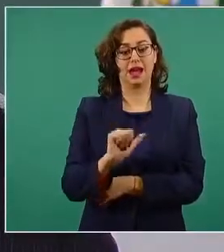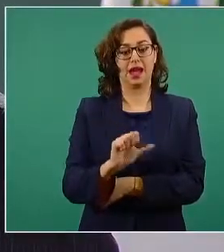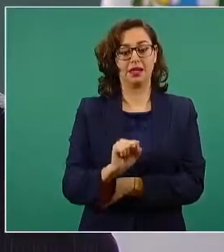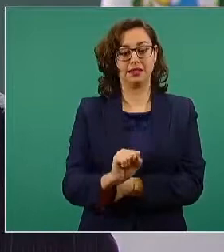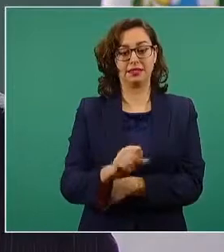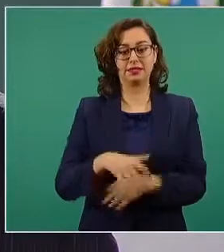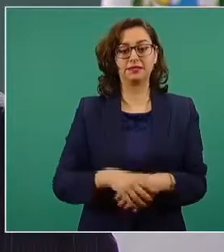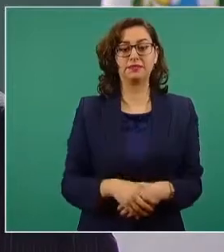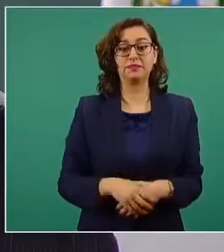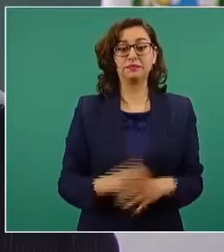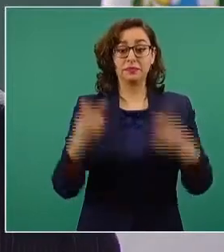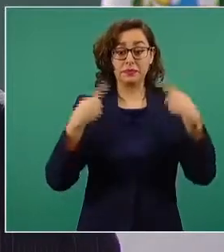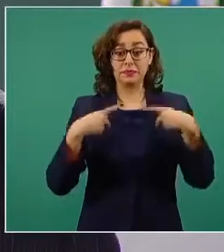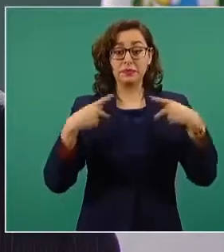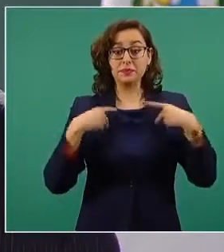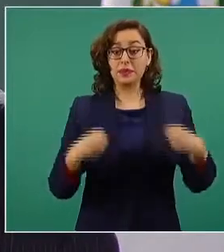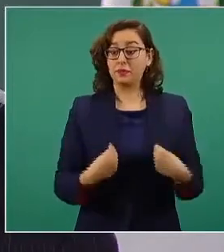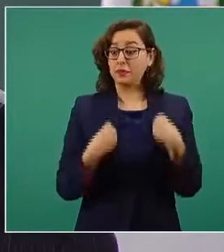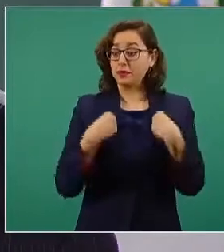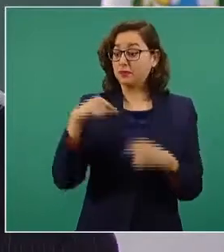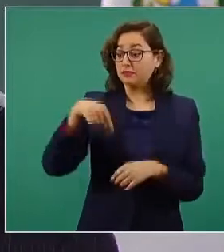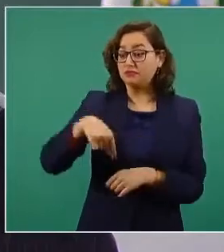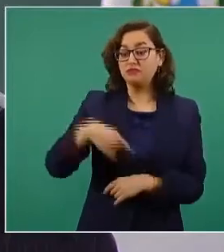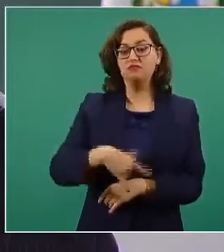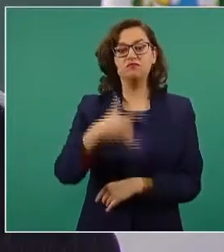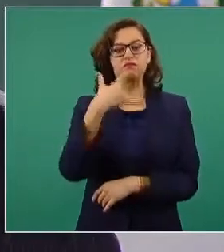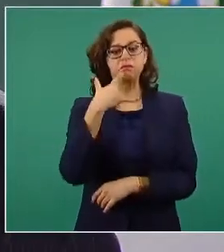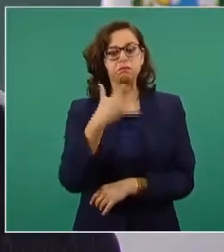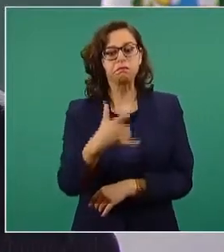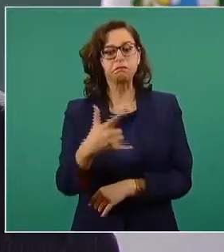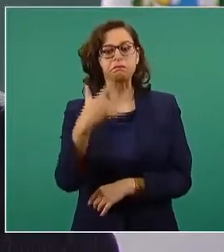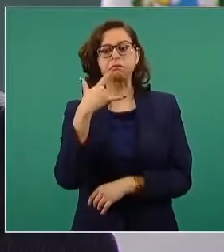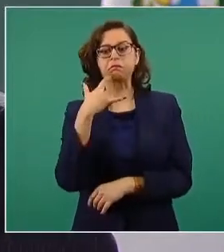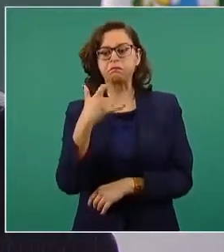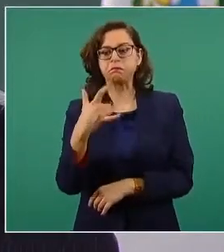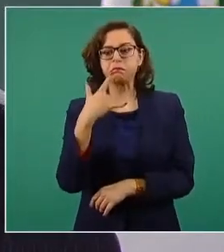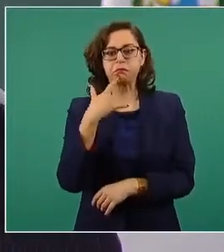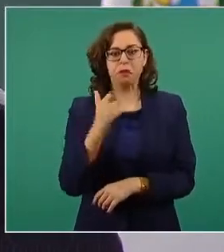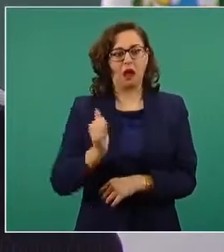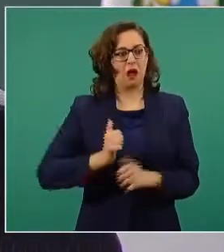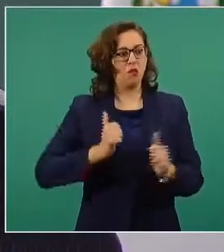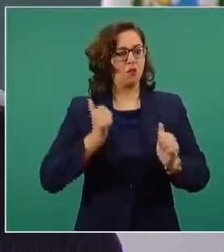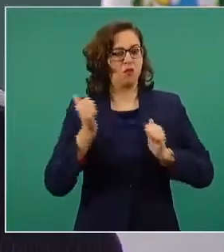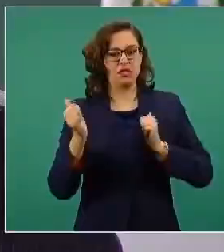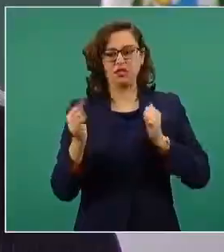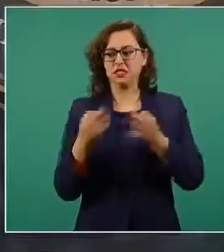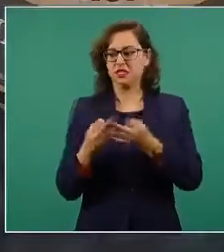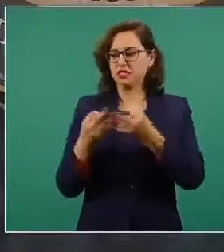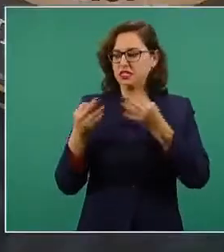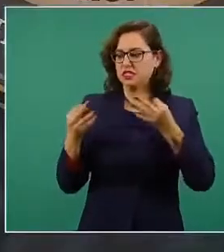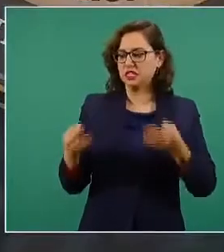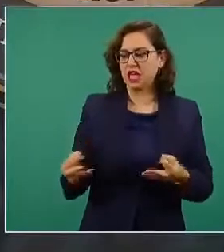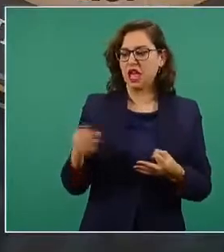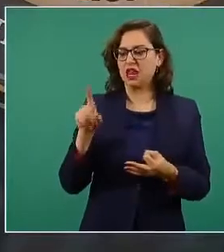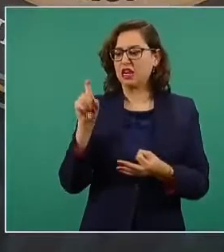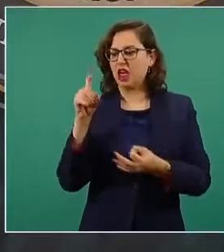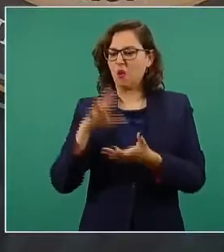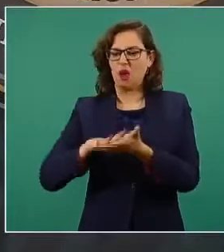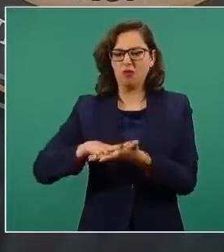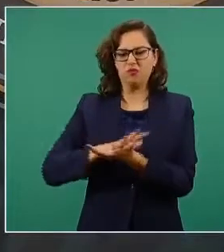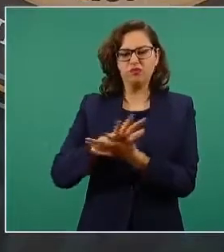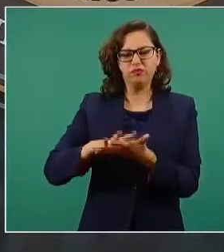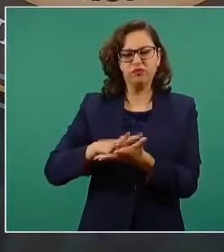esforzados habitantes supieron aprovechar los pantanos para ganar territorio al